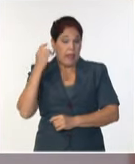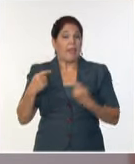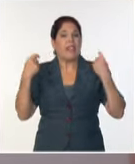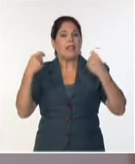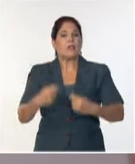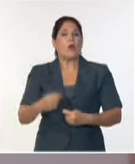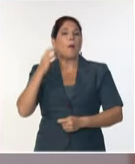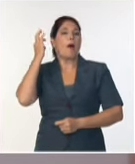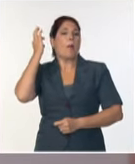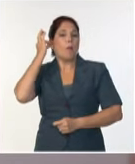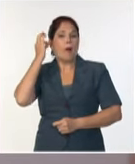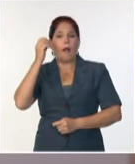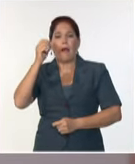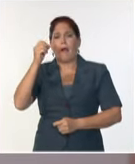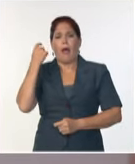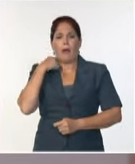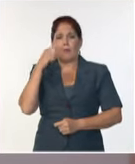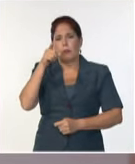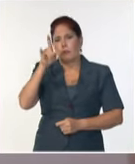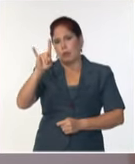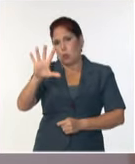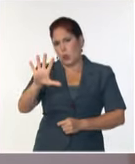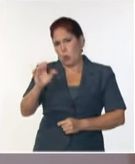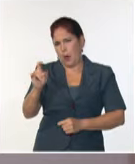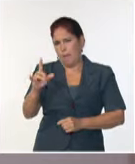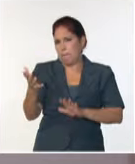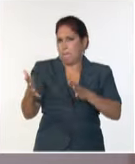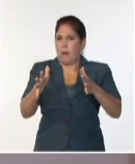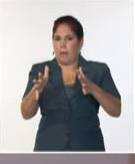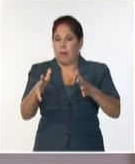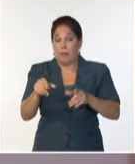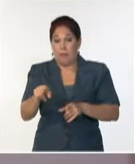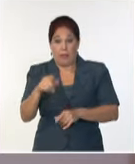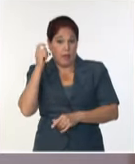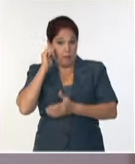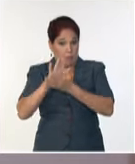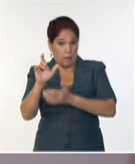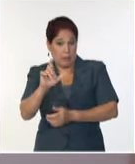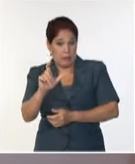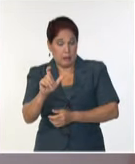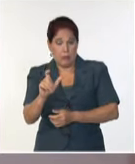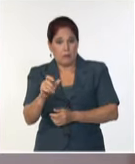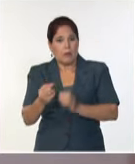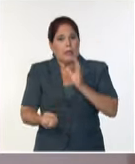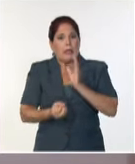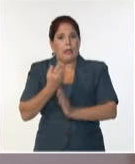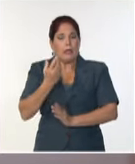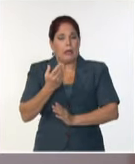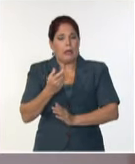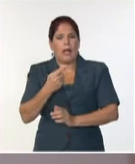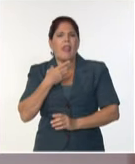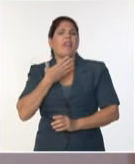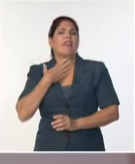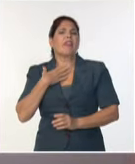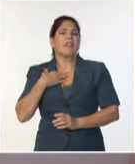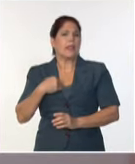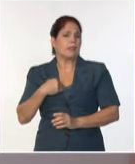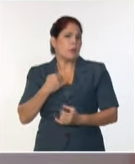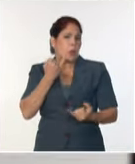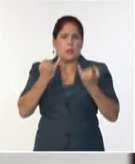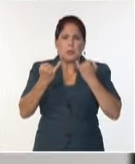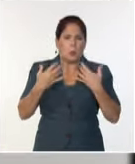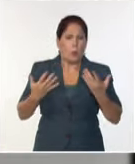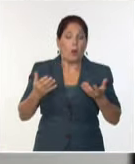mujeres ya en el año 59. Y fue sencillamente con un afán, con un interés